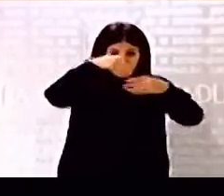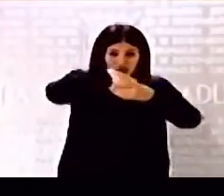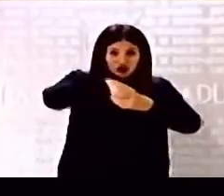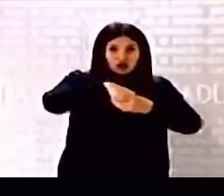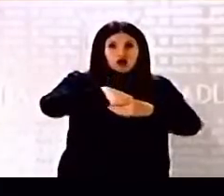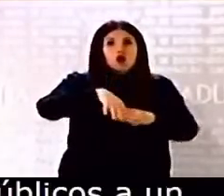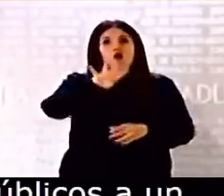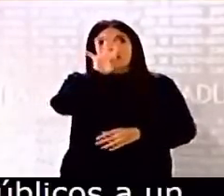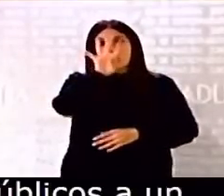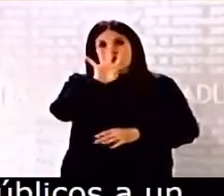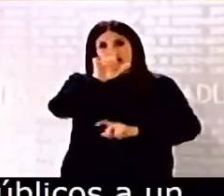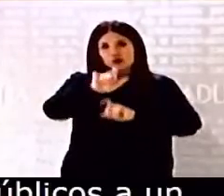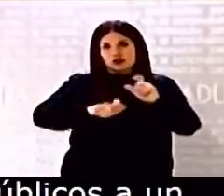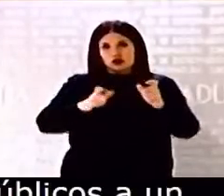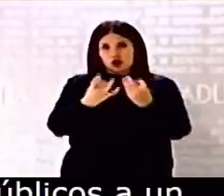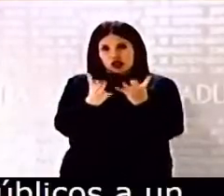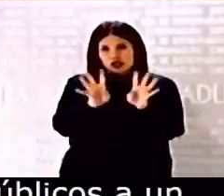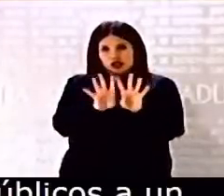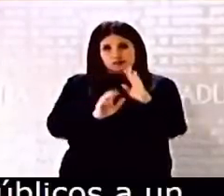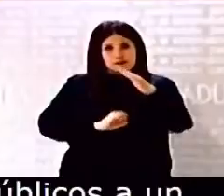4 personas